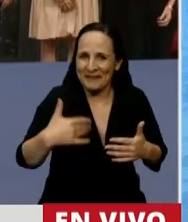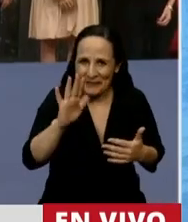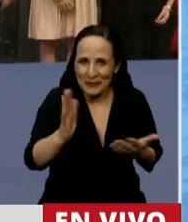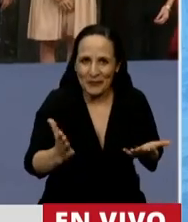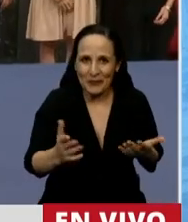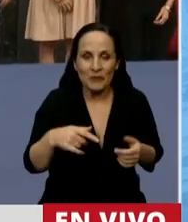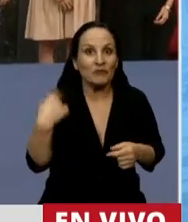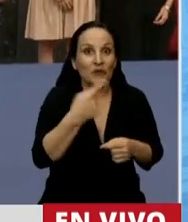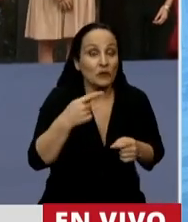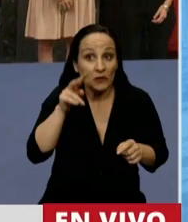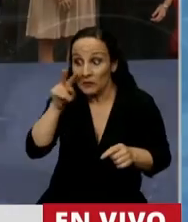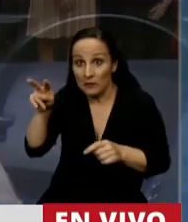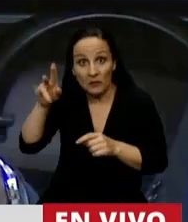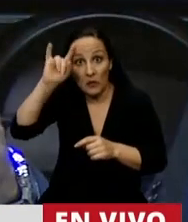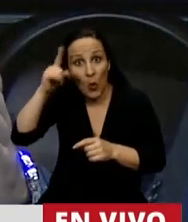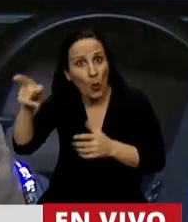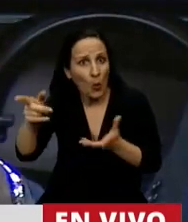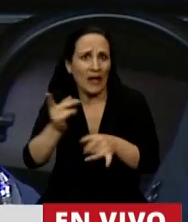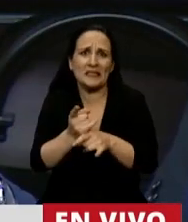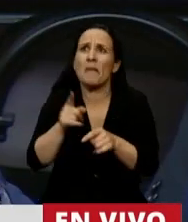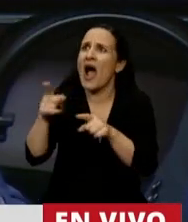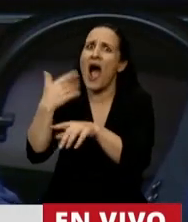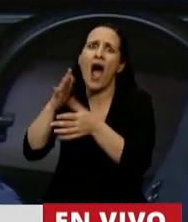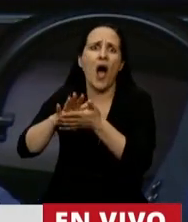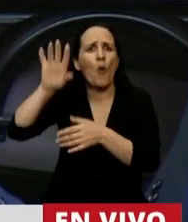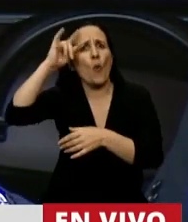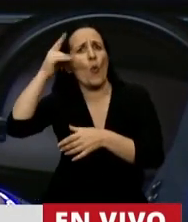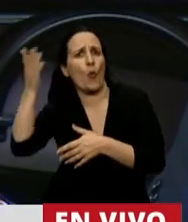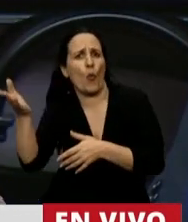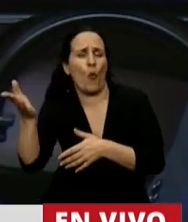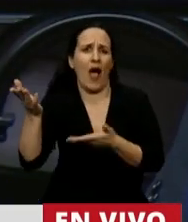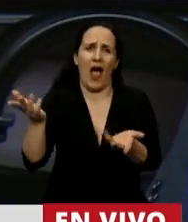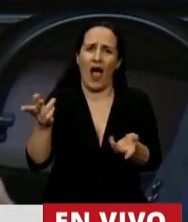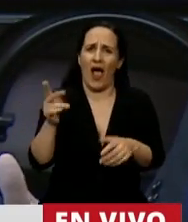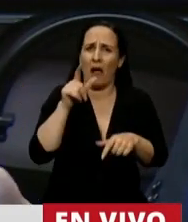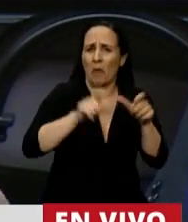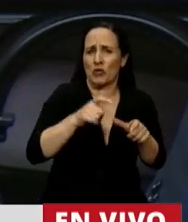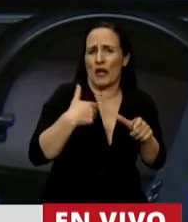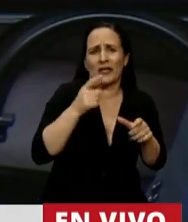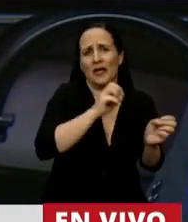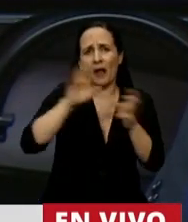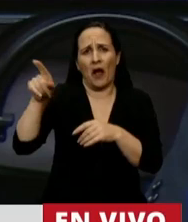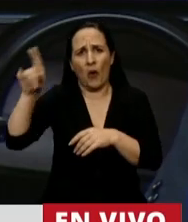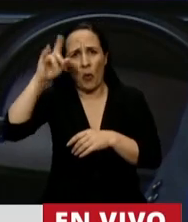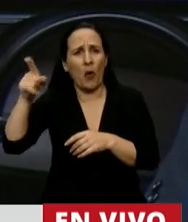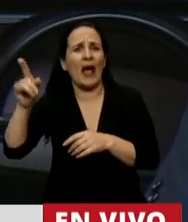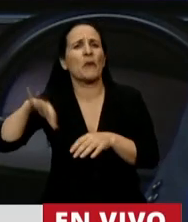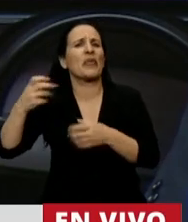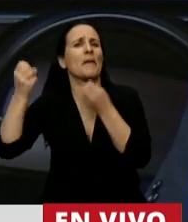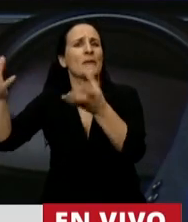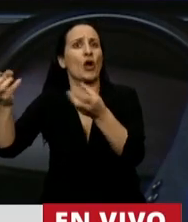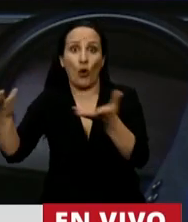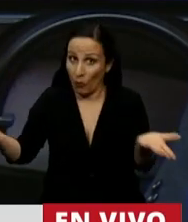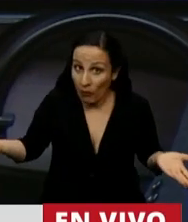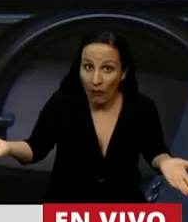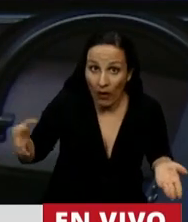al Uruguay, que decimos que el Uruguay, que los argentinos se están yendo porque viven mejor. Bueno, copiemos también